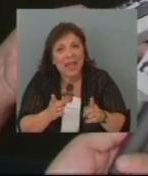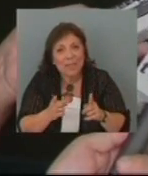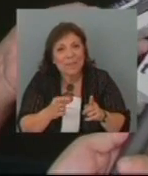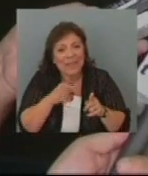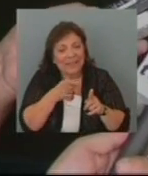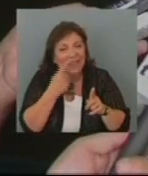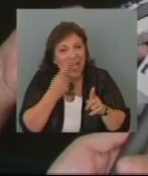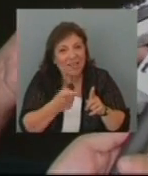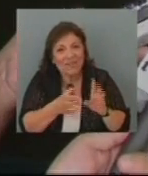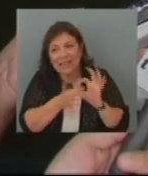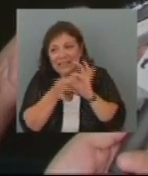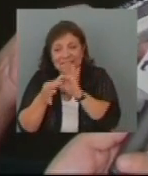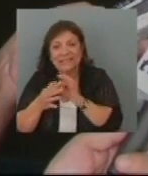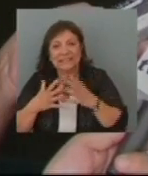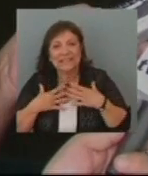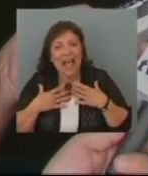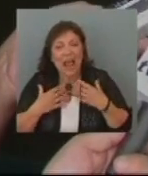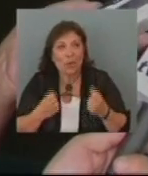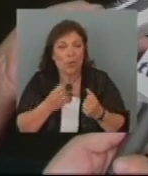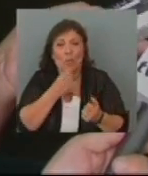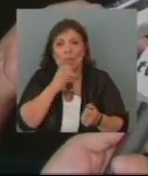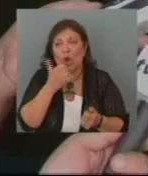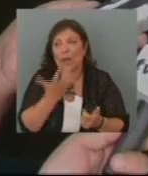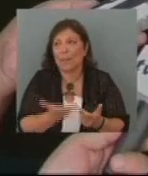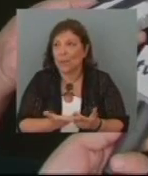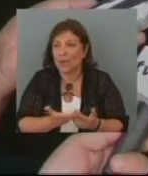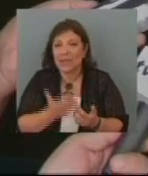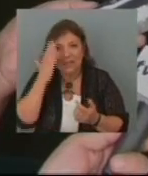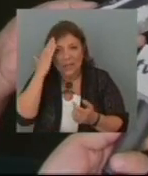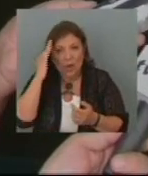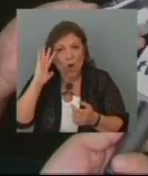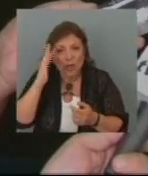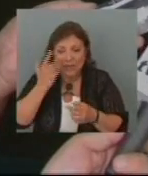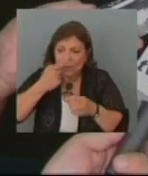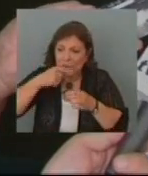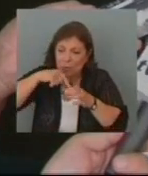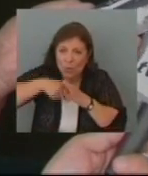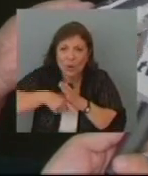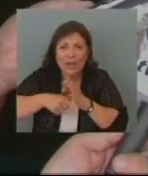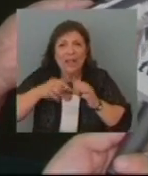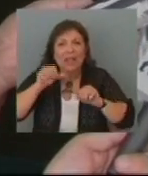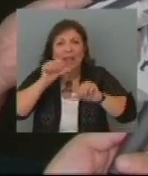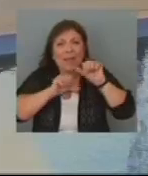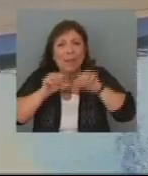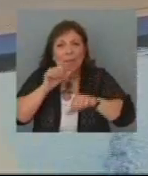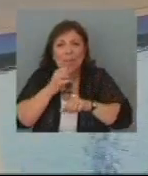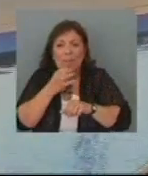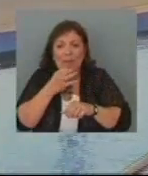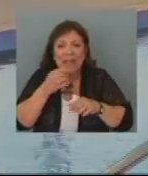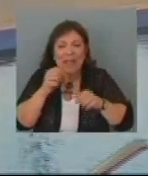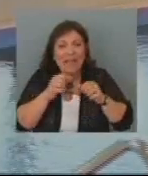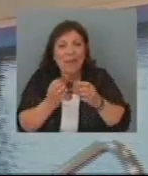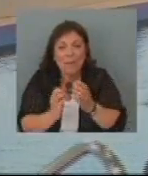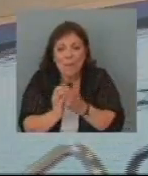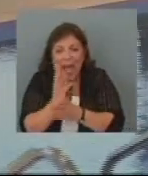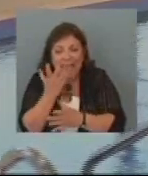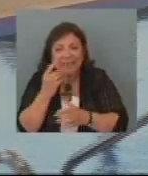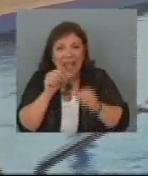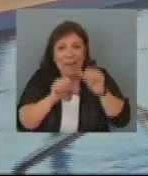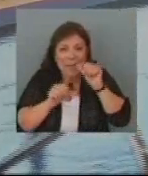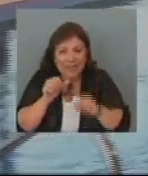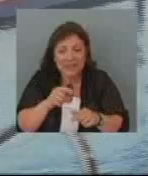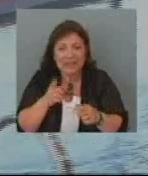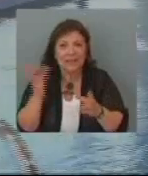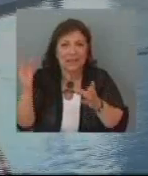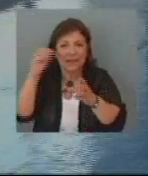salud, en la parte de, por ejemplo, el conocimiento de las medicinas tradicionales con las hierbas naturales, la